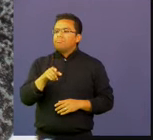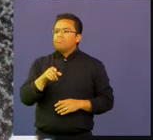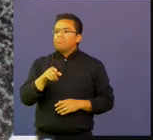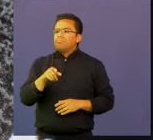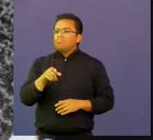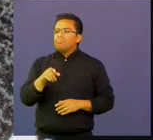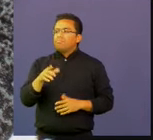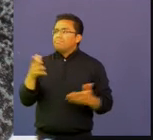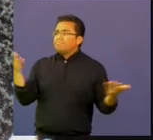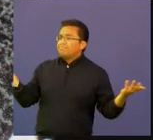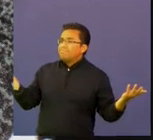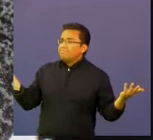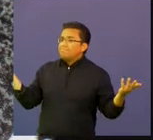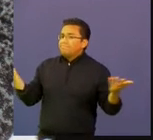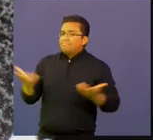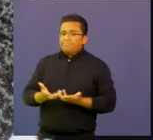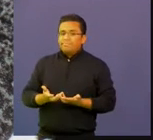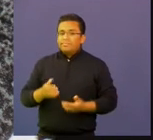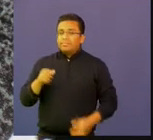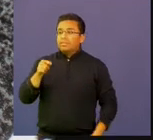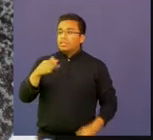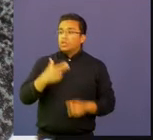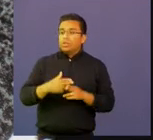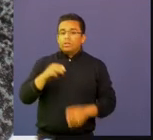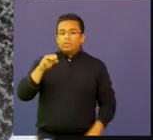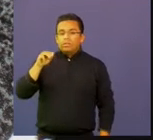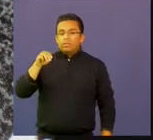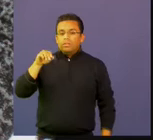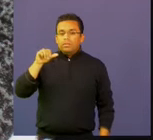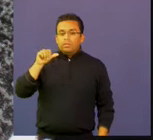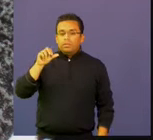Me corchó. Martin Luther King.